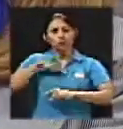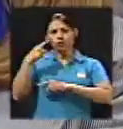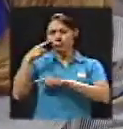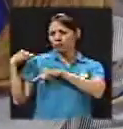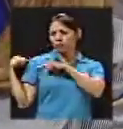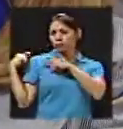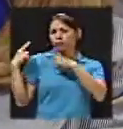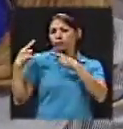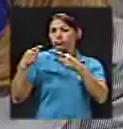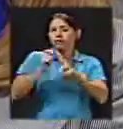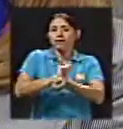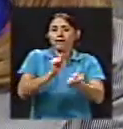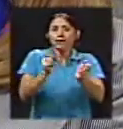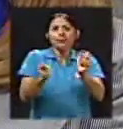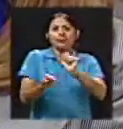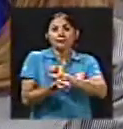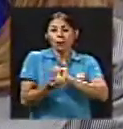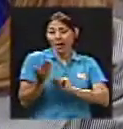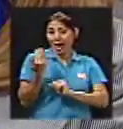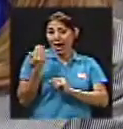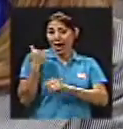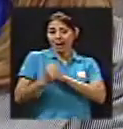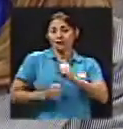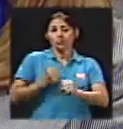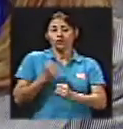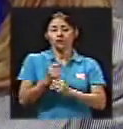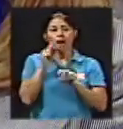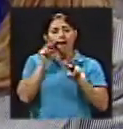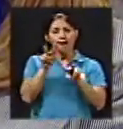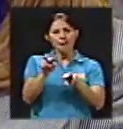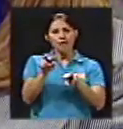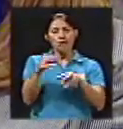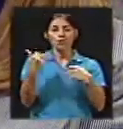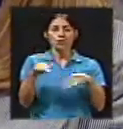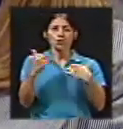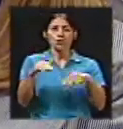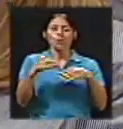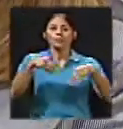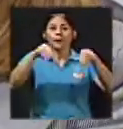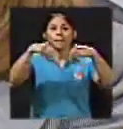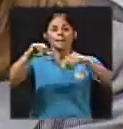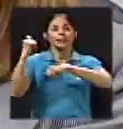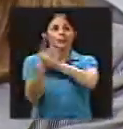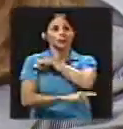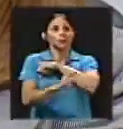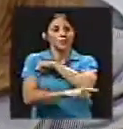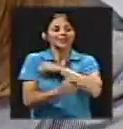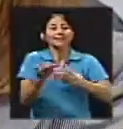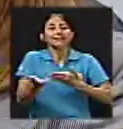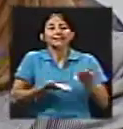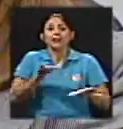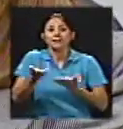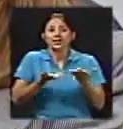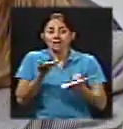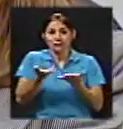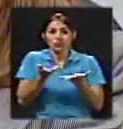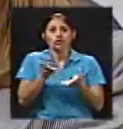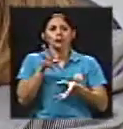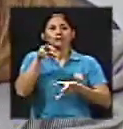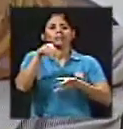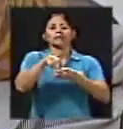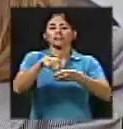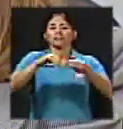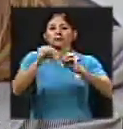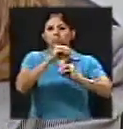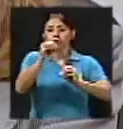se manifiesta en años recientes también en la participación cada vez mayor de las exportaciones de servicios dentro de las exportaciones totales,